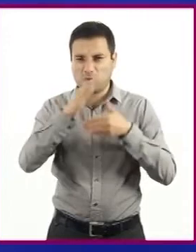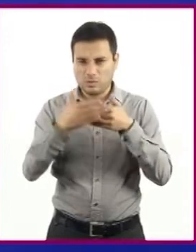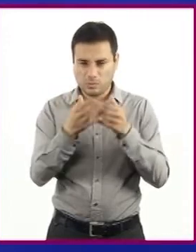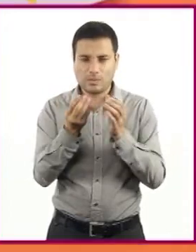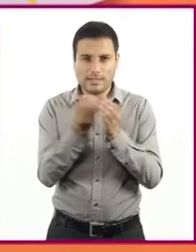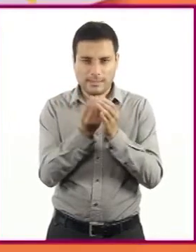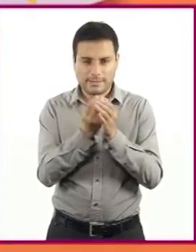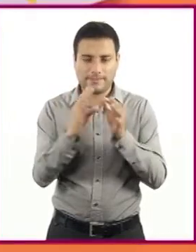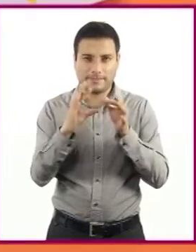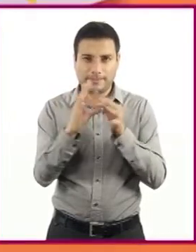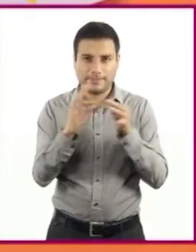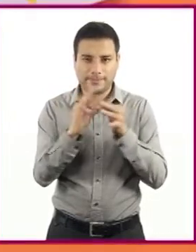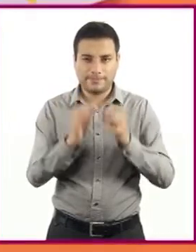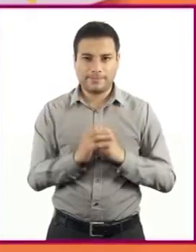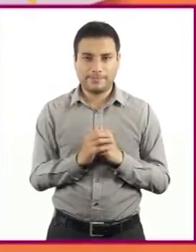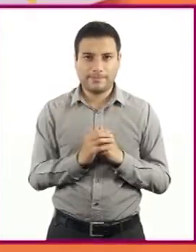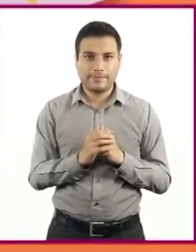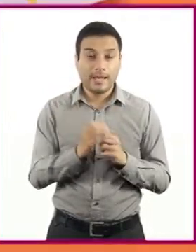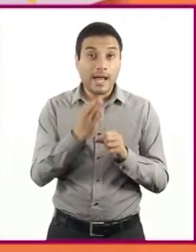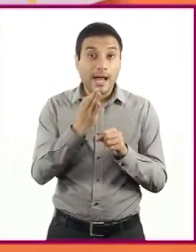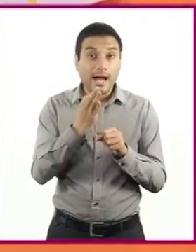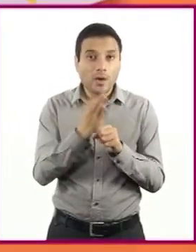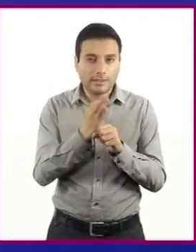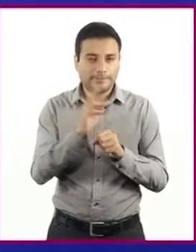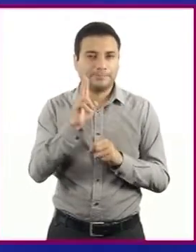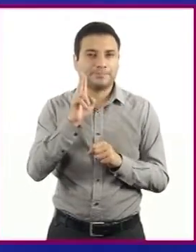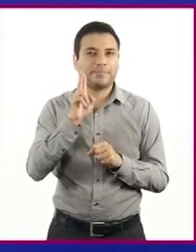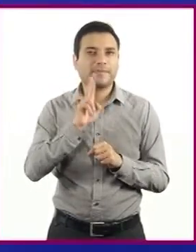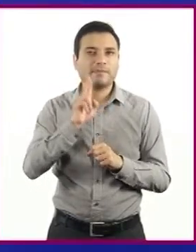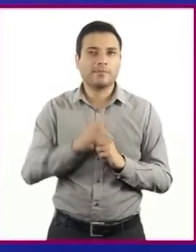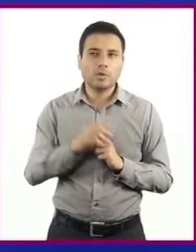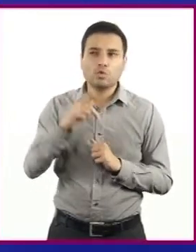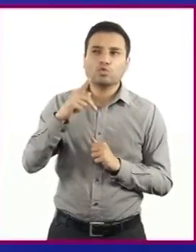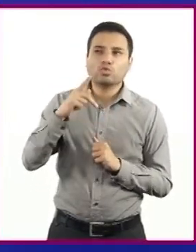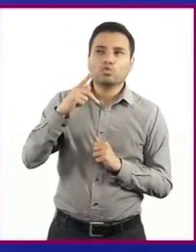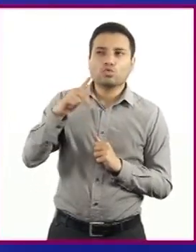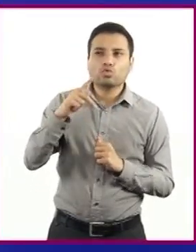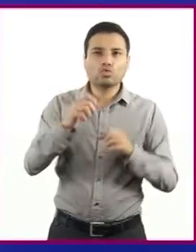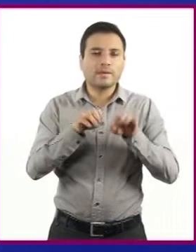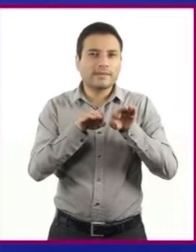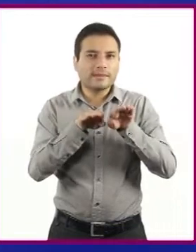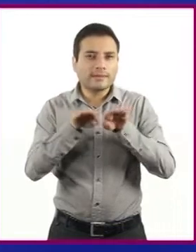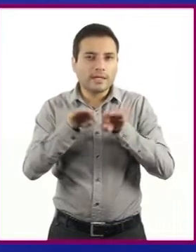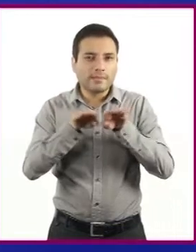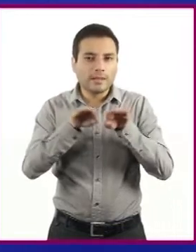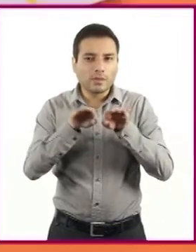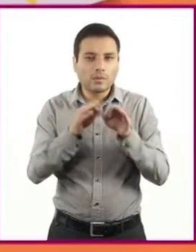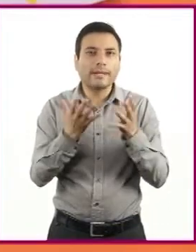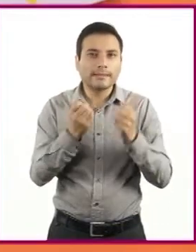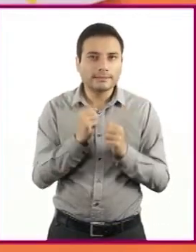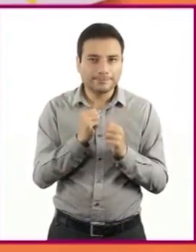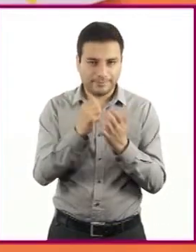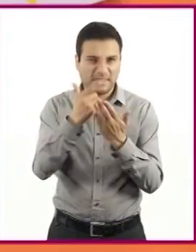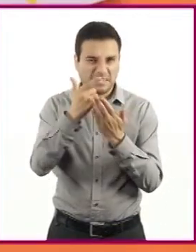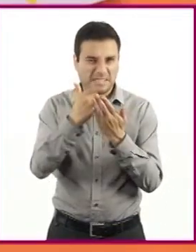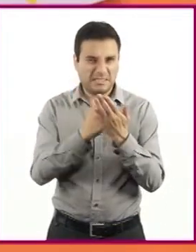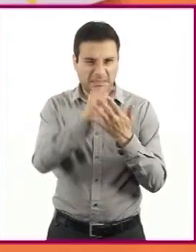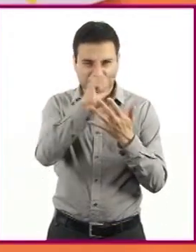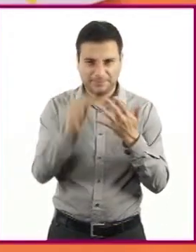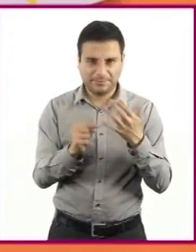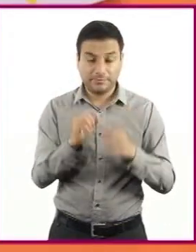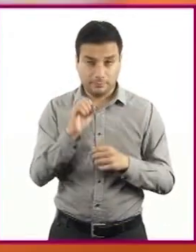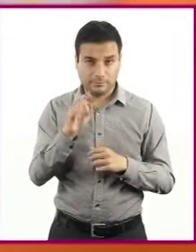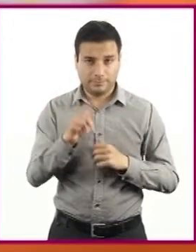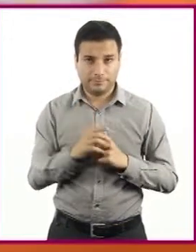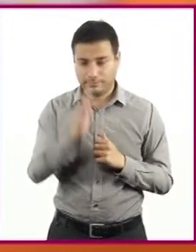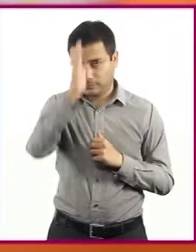posteriores. Maestra, hagamos una lista de las destacadas aportaciones de Lewis que estudiaremos en esta sesión.